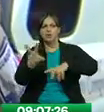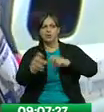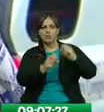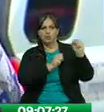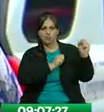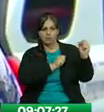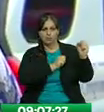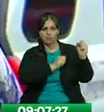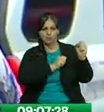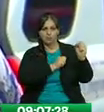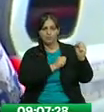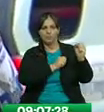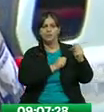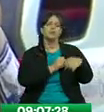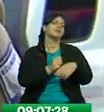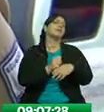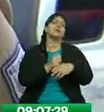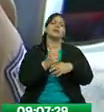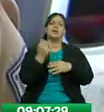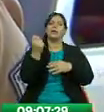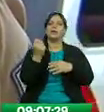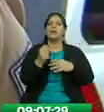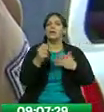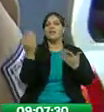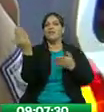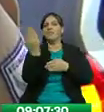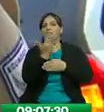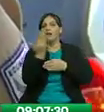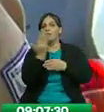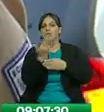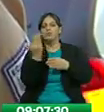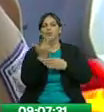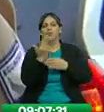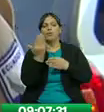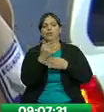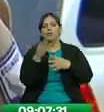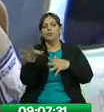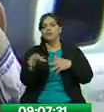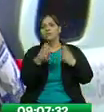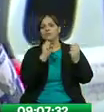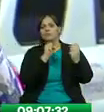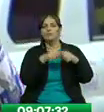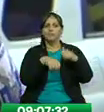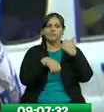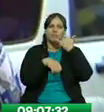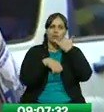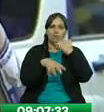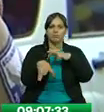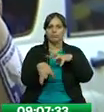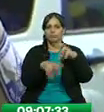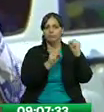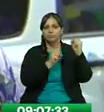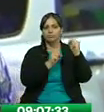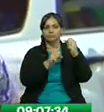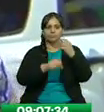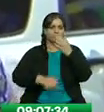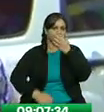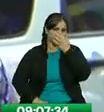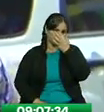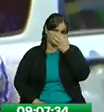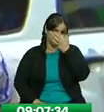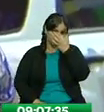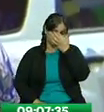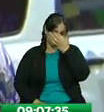de varios equipos o artefactos de dispositivos tecnológicos, es decir, los teléfonos